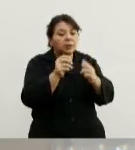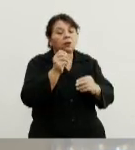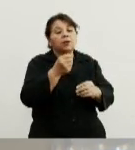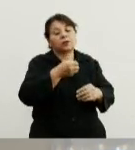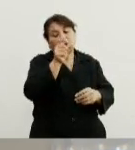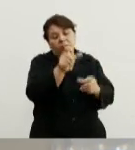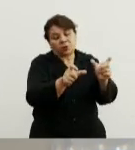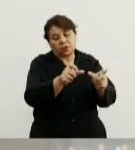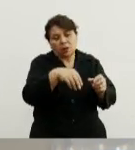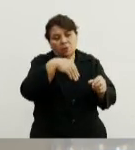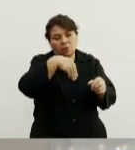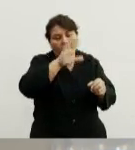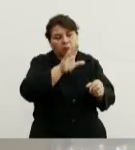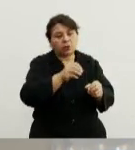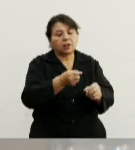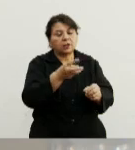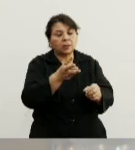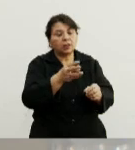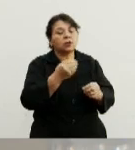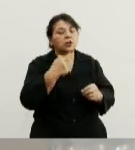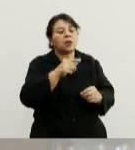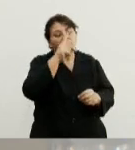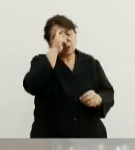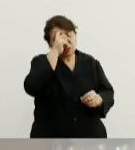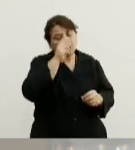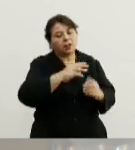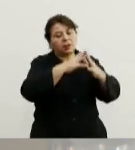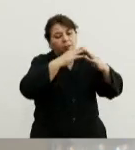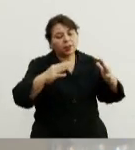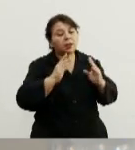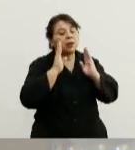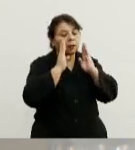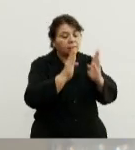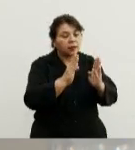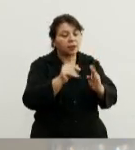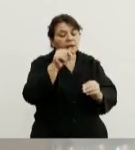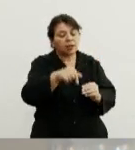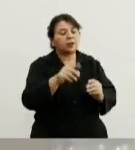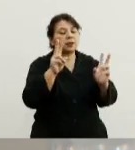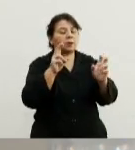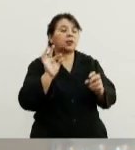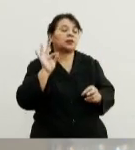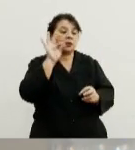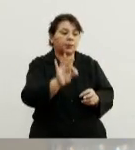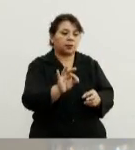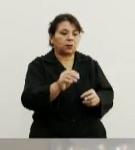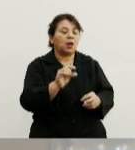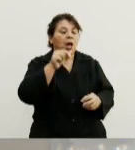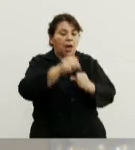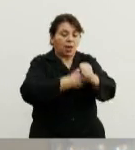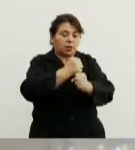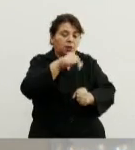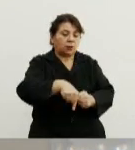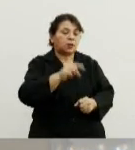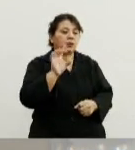así requiere este tipo de infección o este tipo de virus en la provincia pero hasta el momento tenemos 5 hospitales de campaña